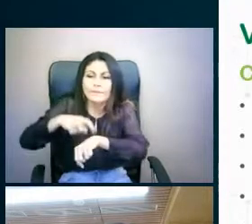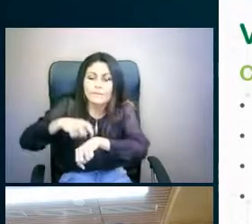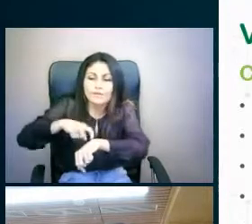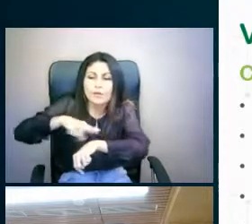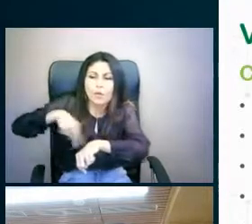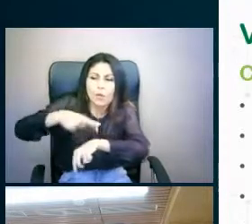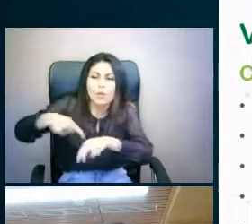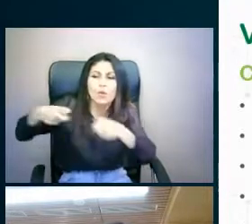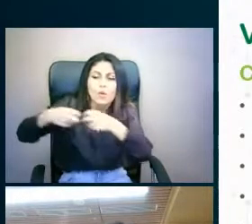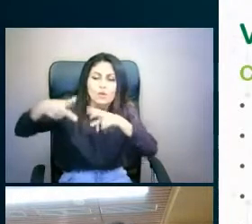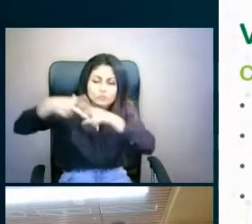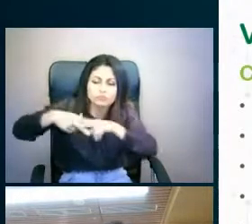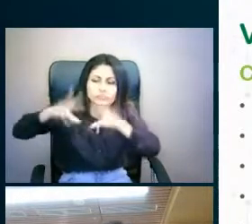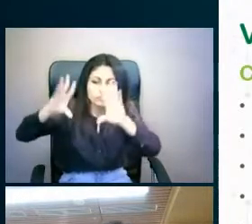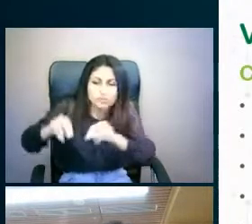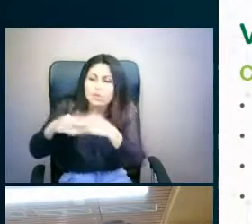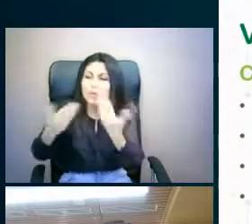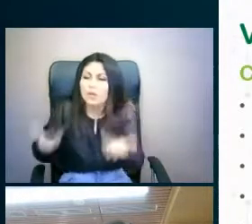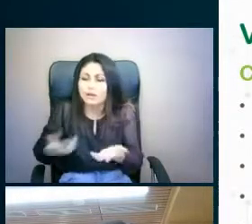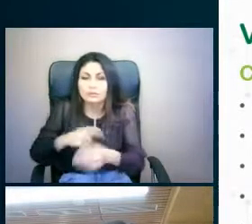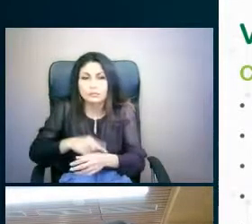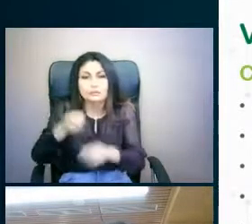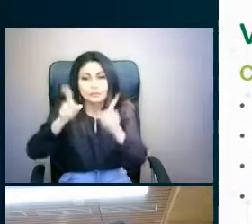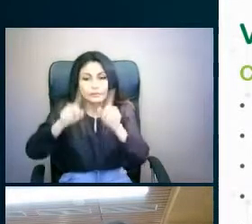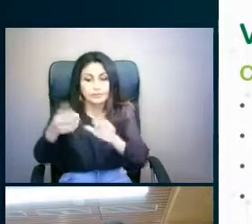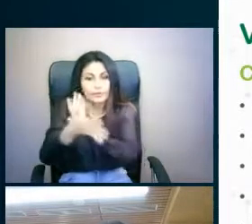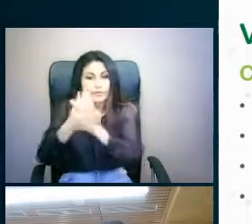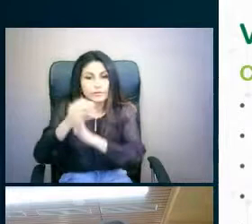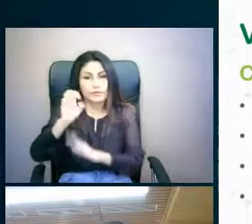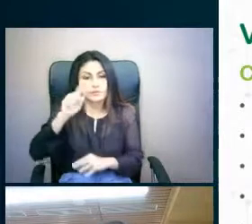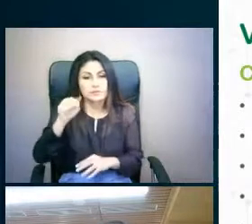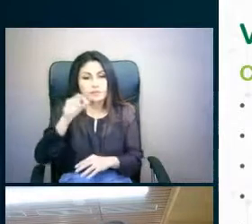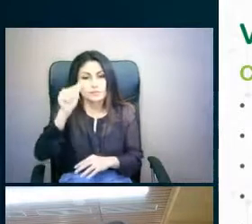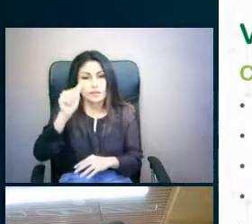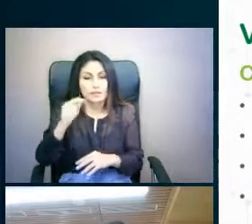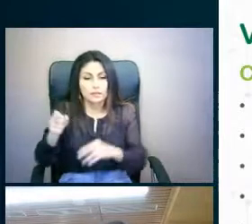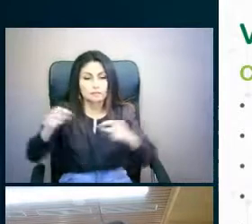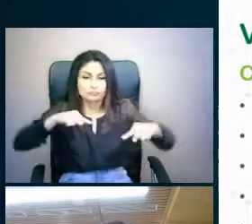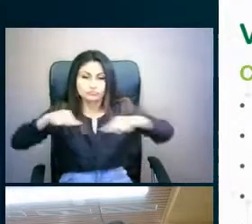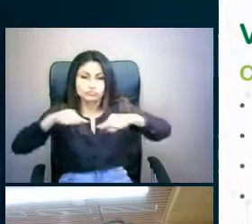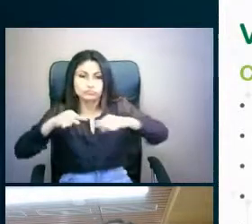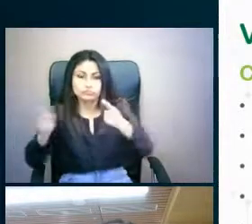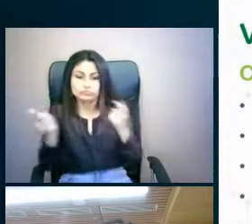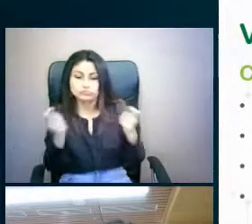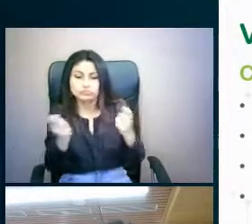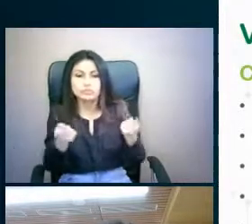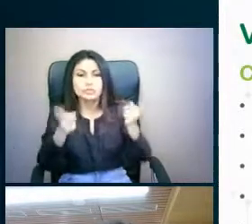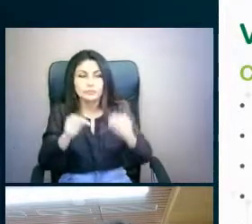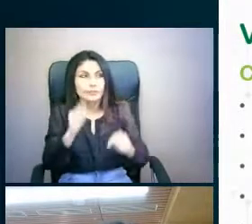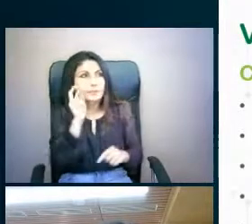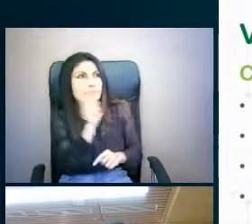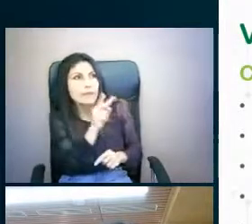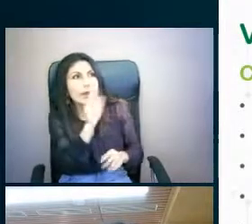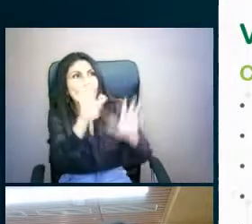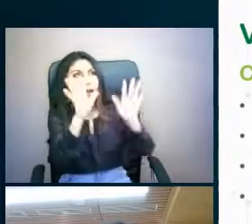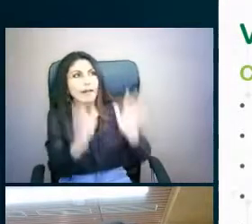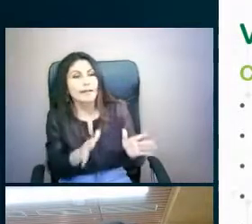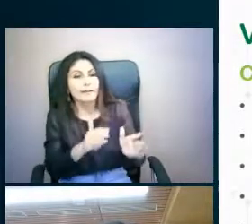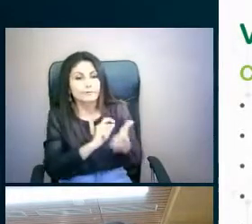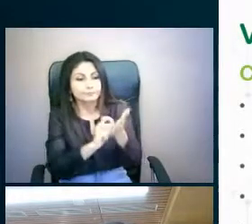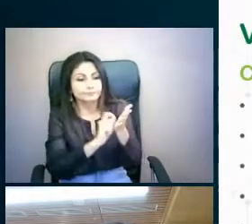la información redactada por el centro de control de ENSA sobre las condiciones que se encontraron en campo cuando se atendió el